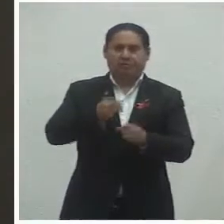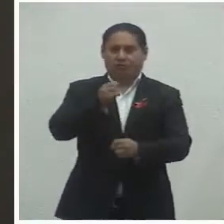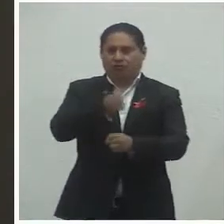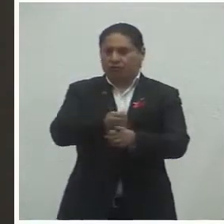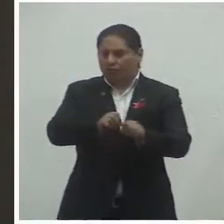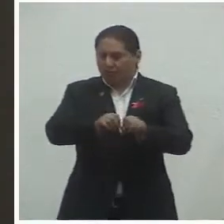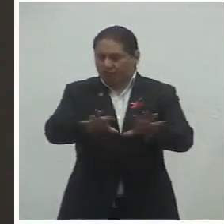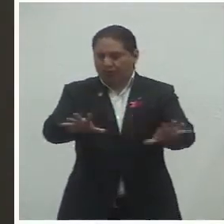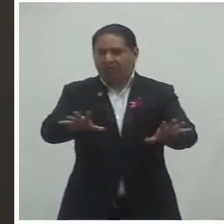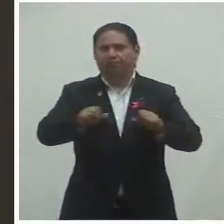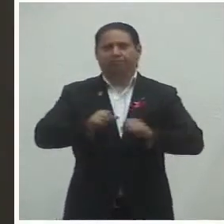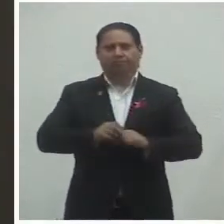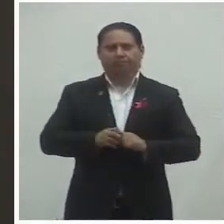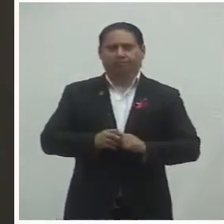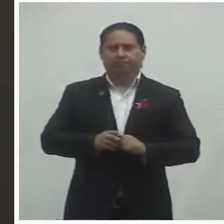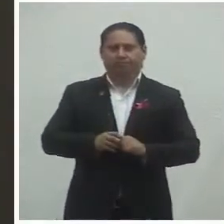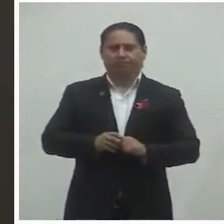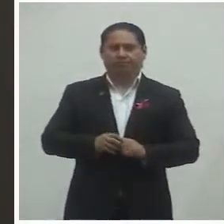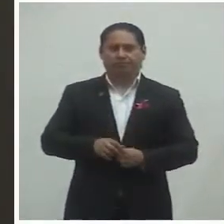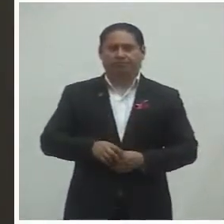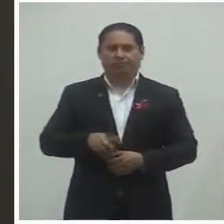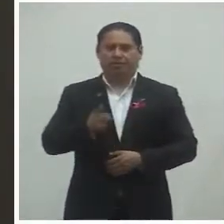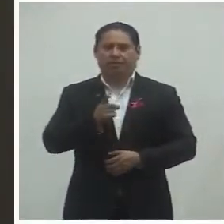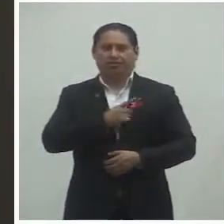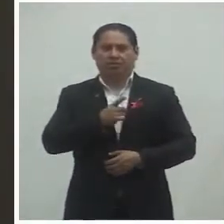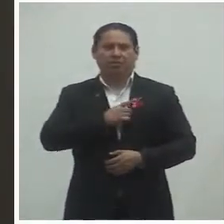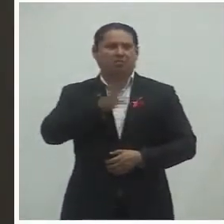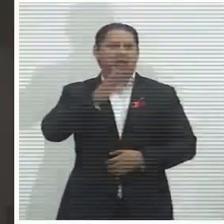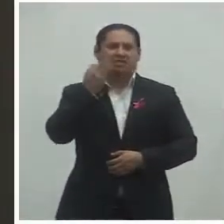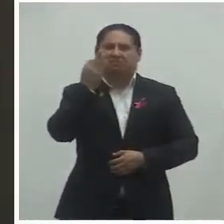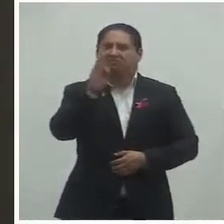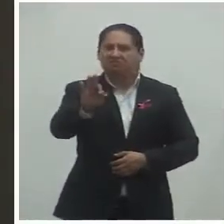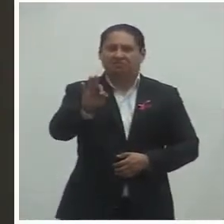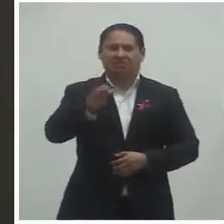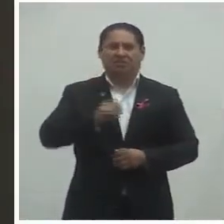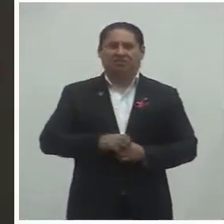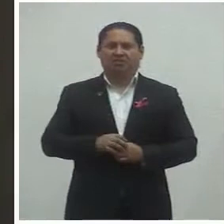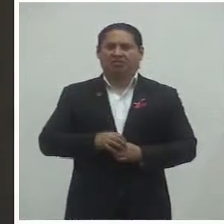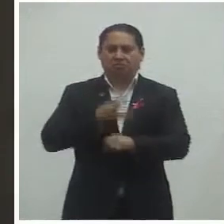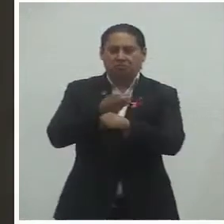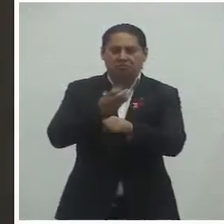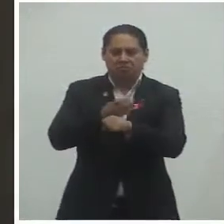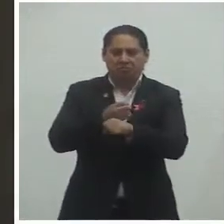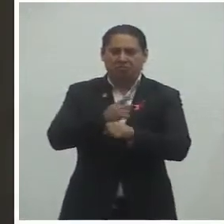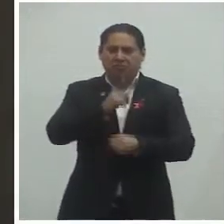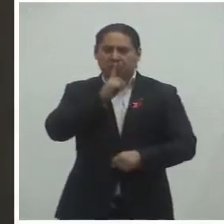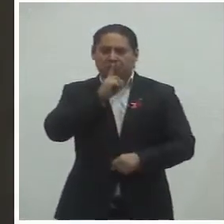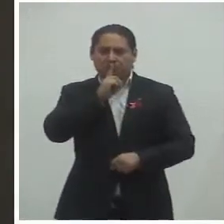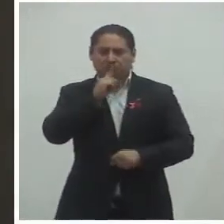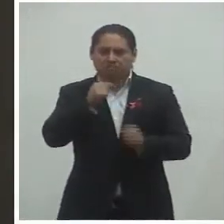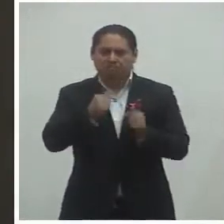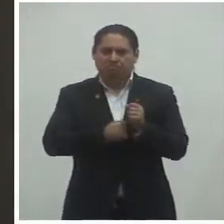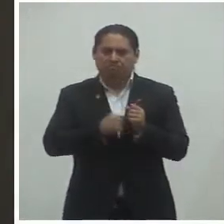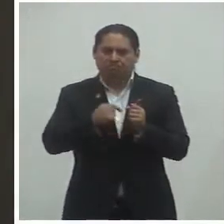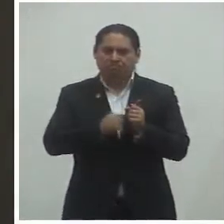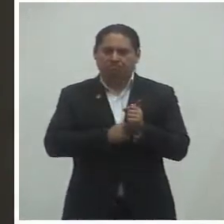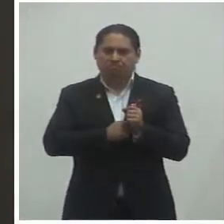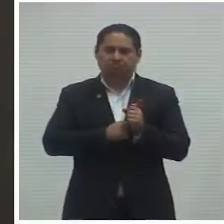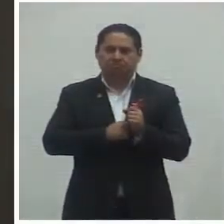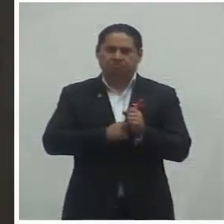informar, lo hacía de manera tramposa o arreglada, a modo para que no